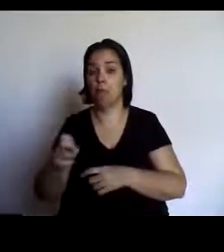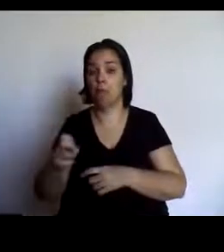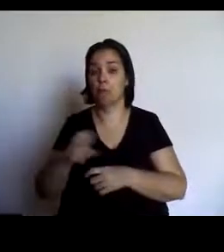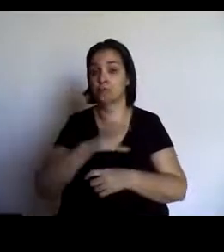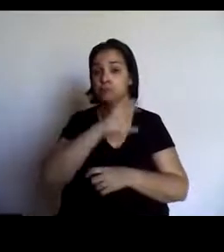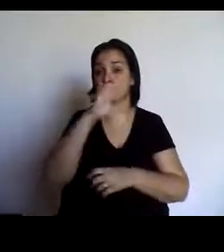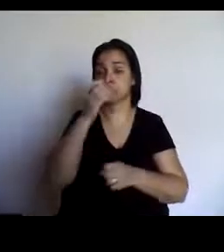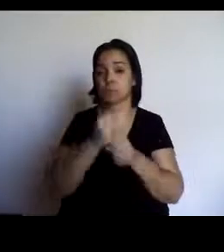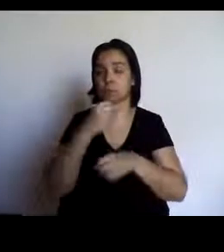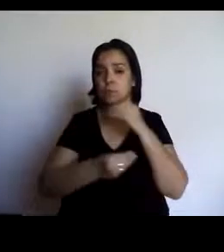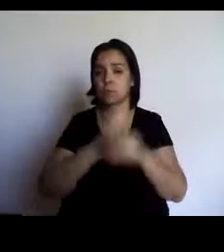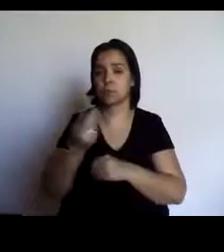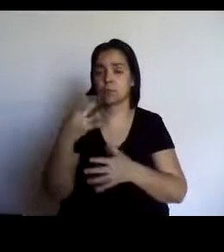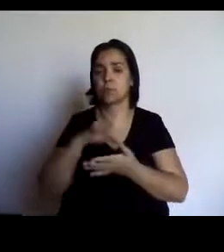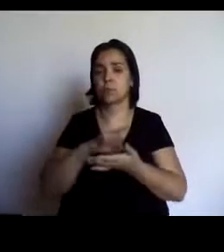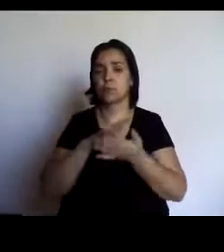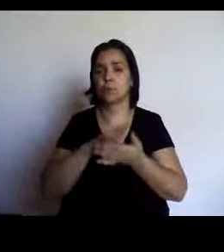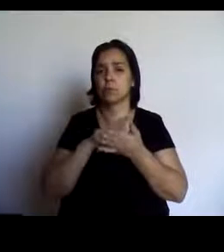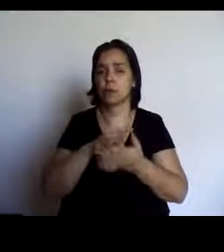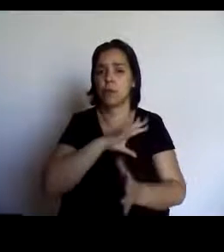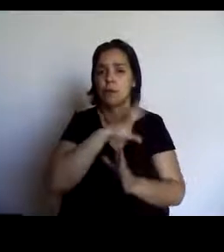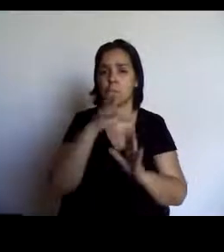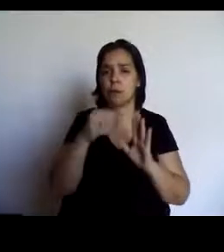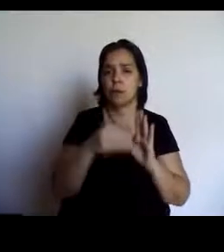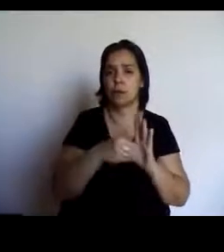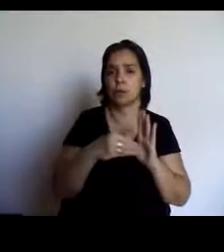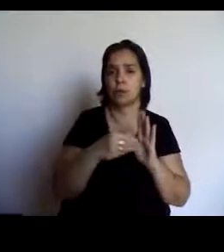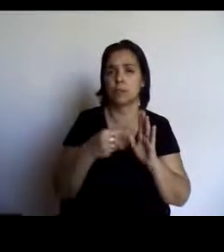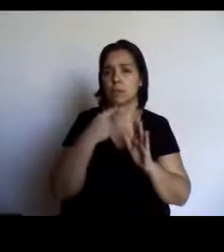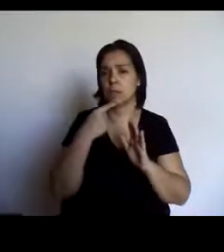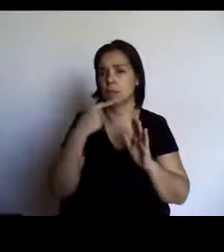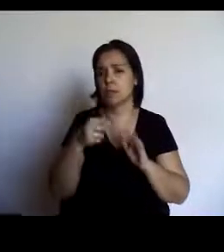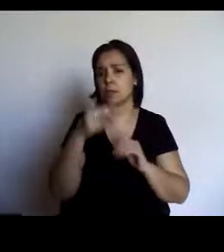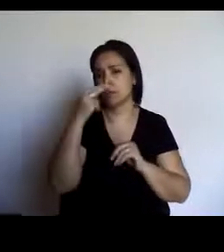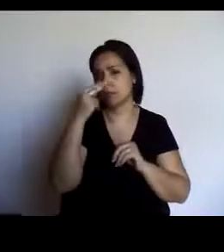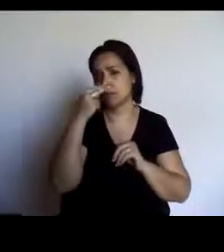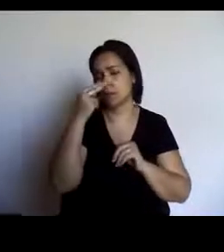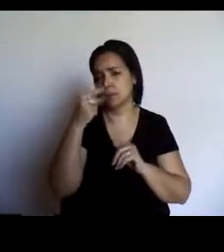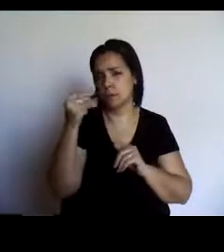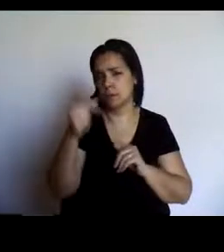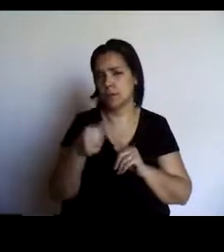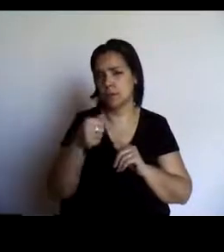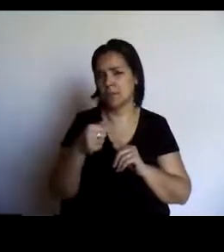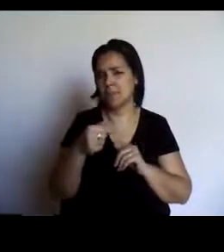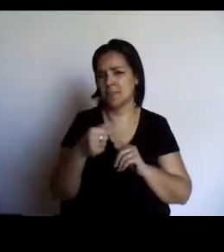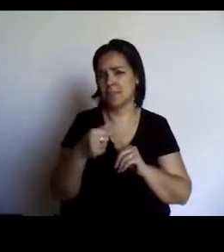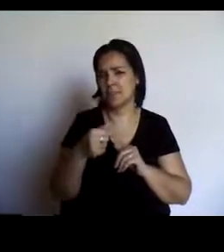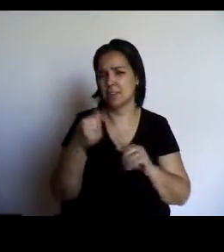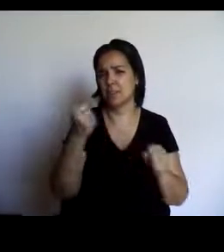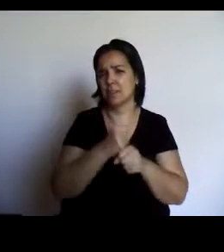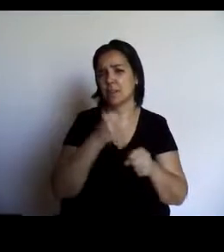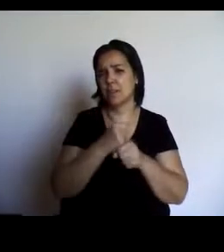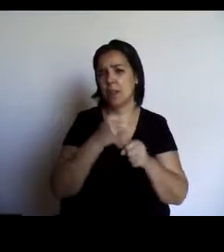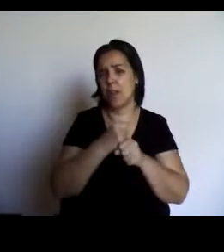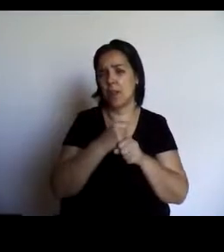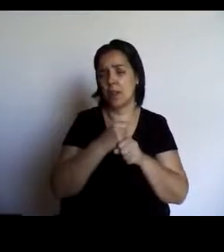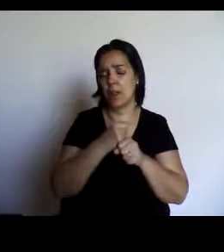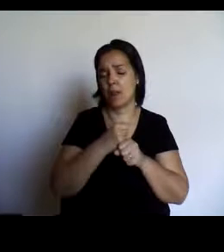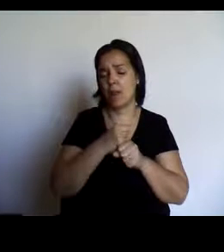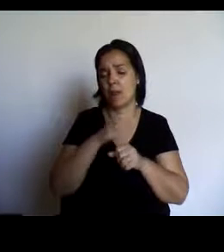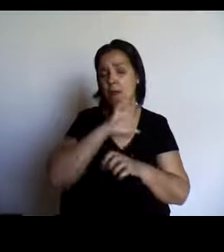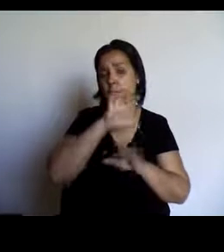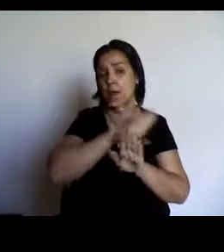ofrece un servicio de información y reclutamiento a empleadores interesados en reclutar o desplazar trabajadores al país vecino.